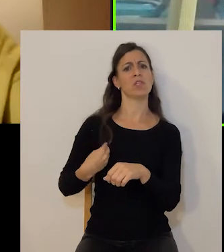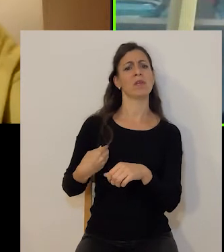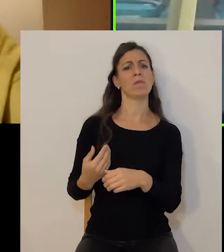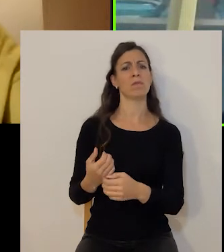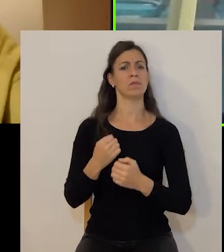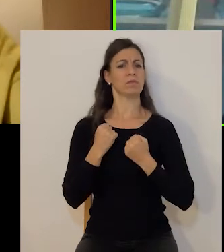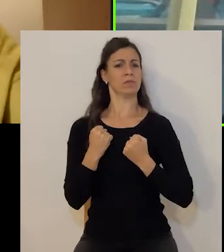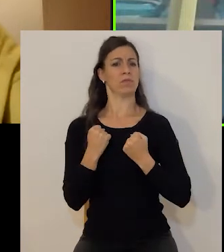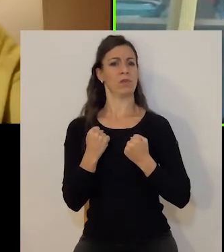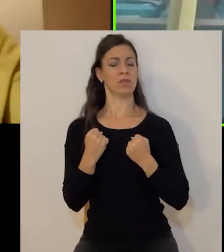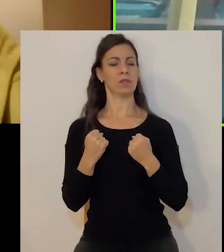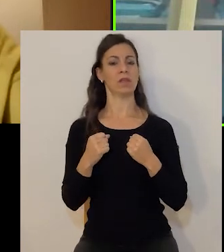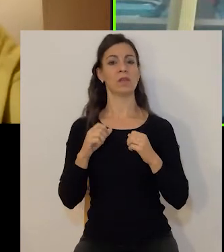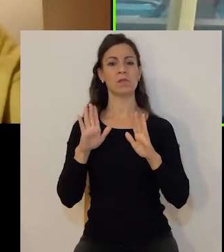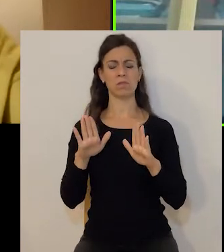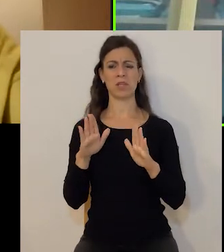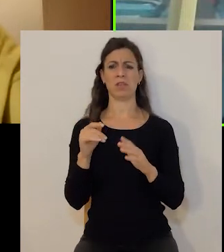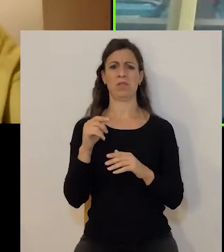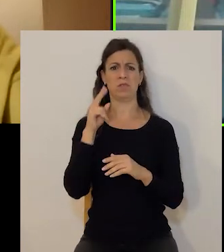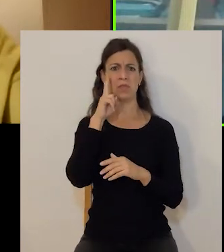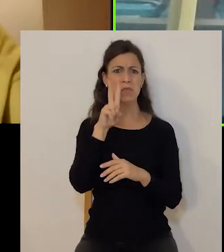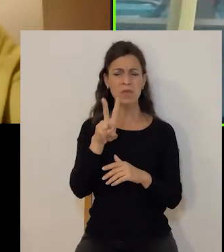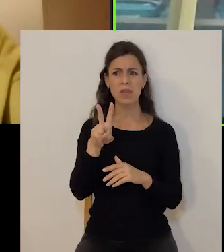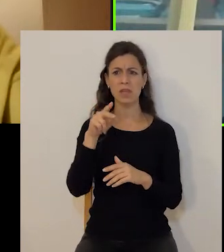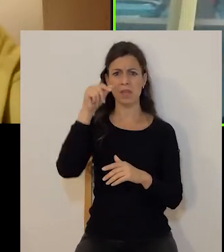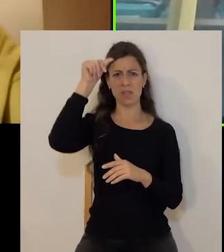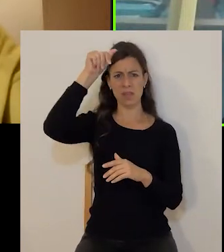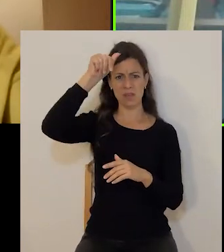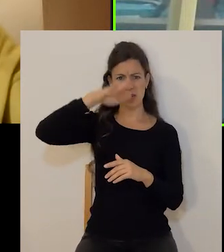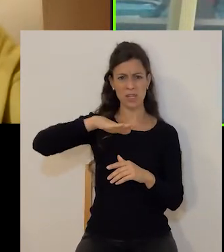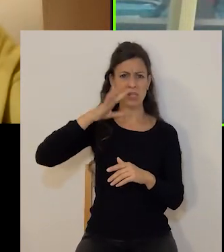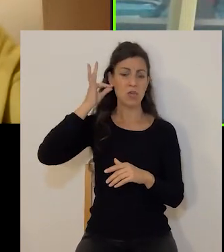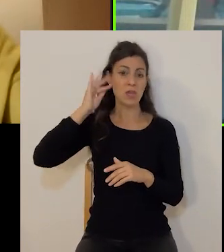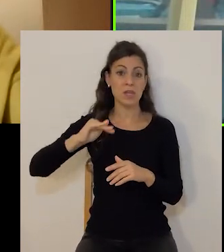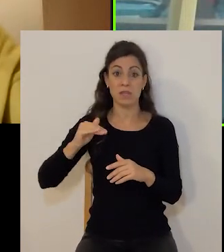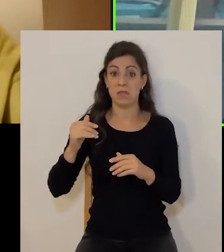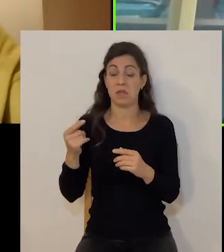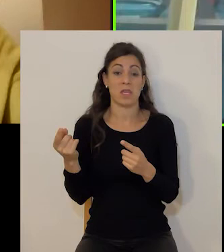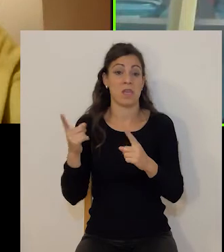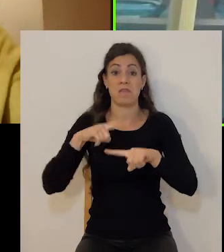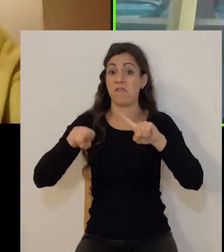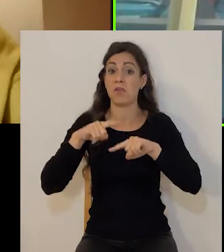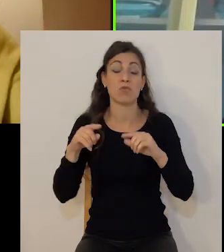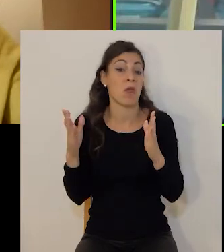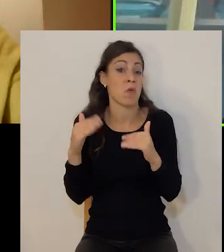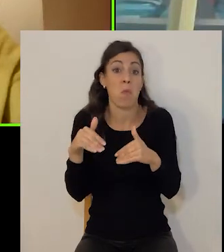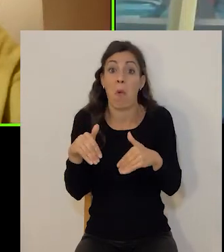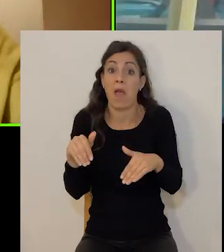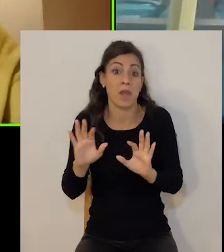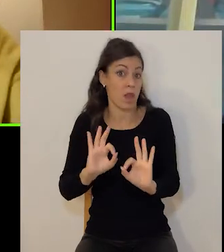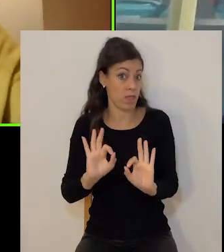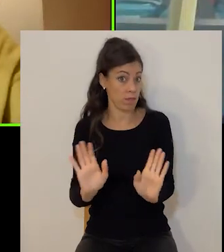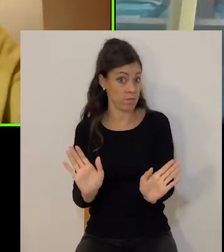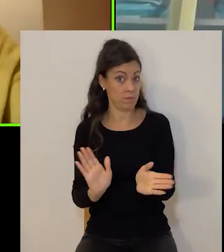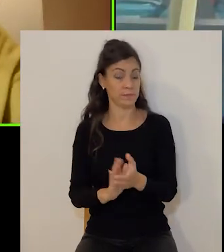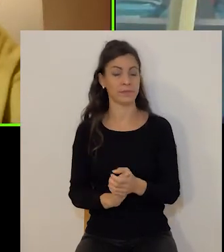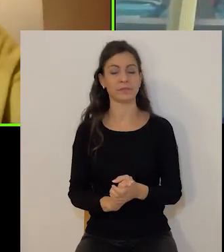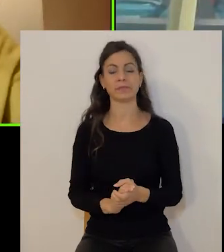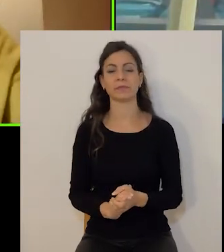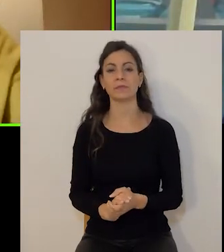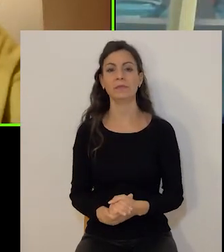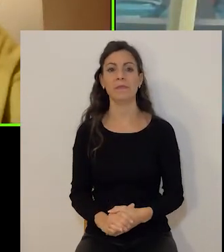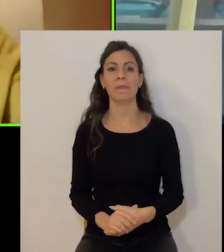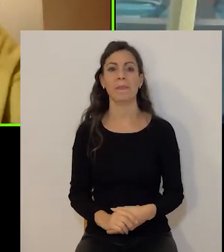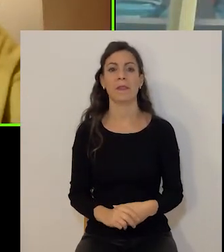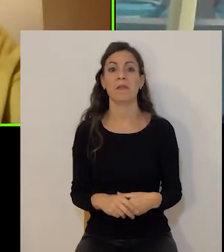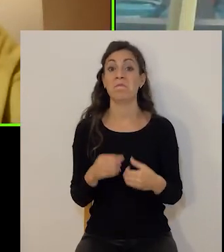pero me ha impactado mucho ver niños y niñas que no tienen ninguna dificultad, cuidado, que no tienen ninguna